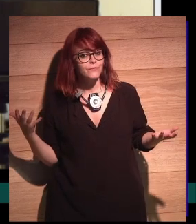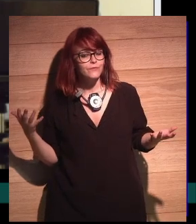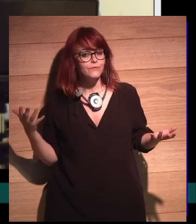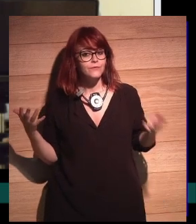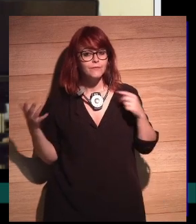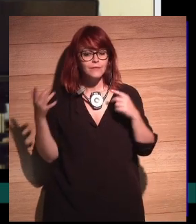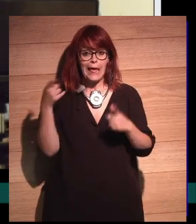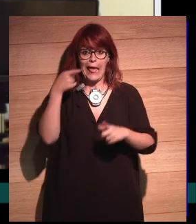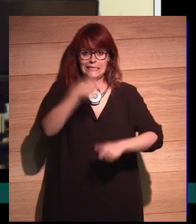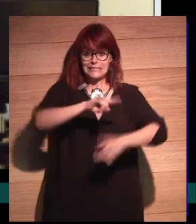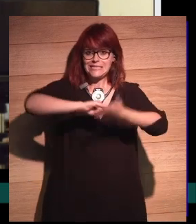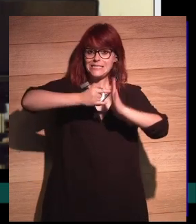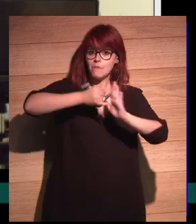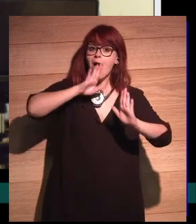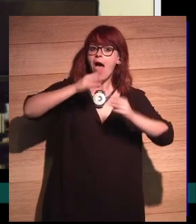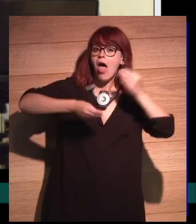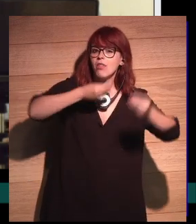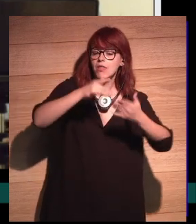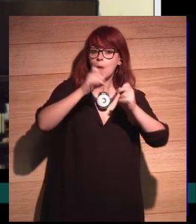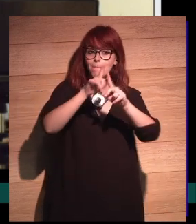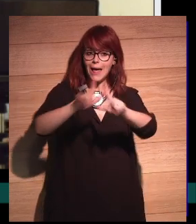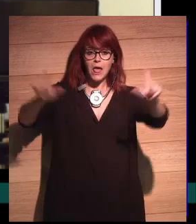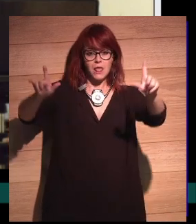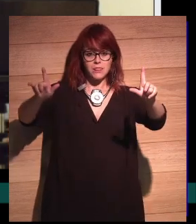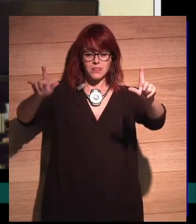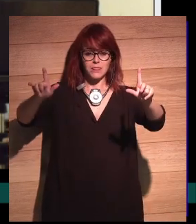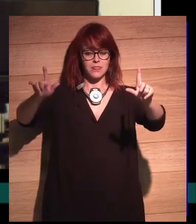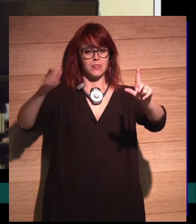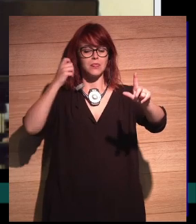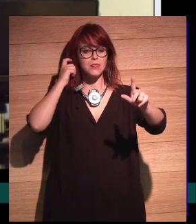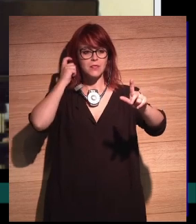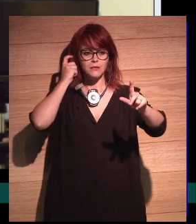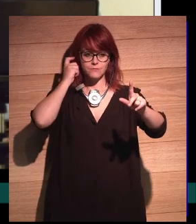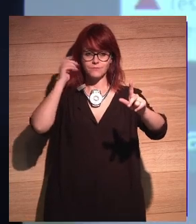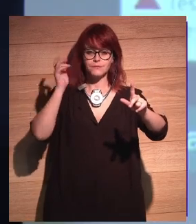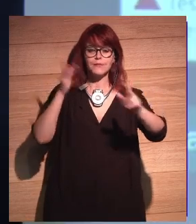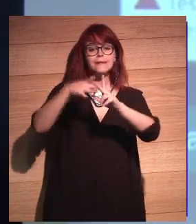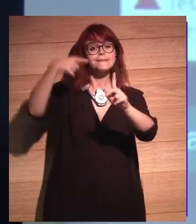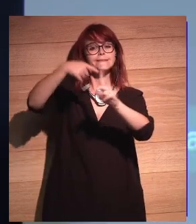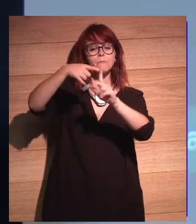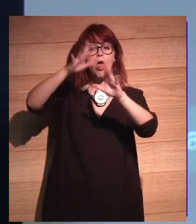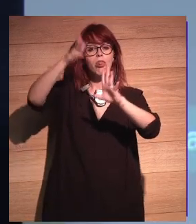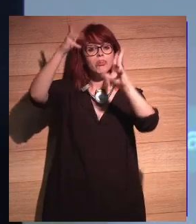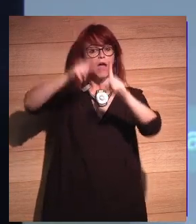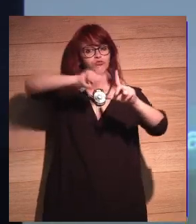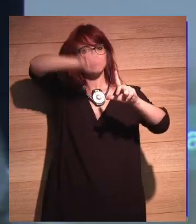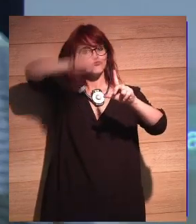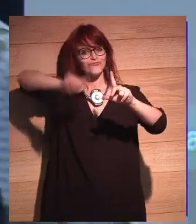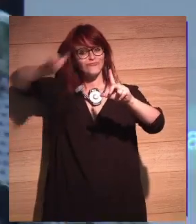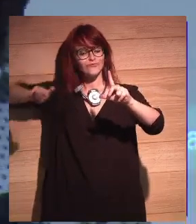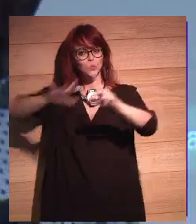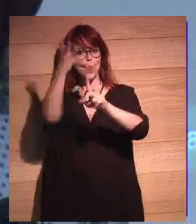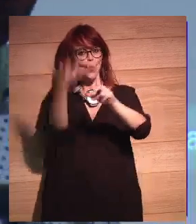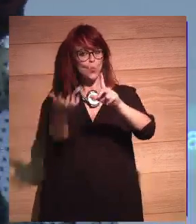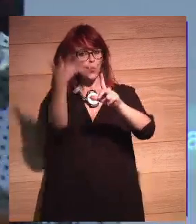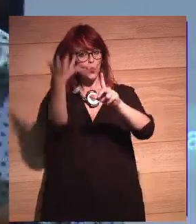lo que hace este sistema es que la pantalla, por ejemplo, está indicando los datos que están registrando estos